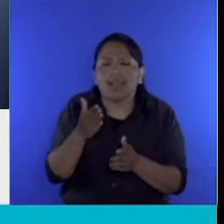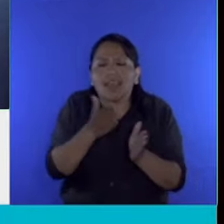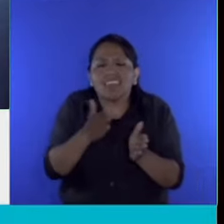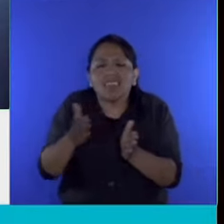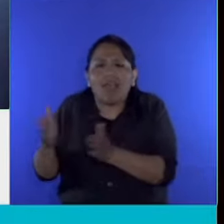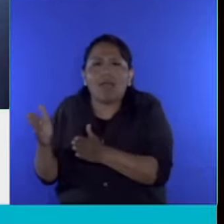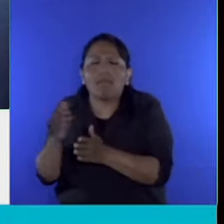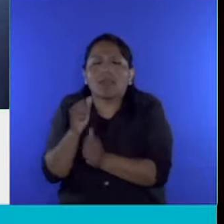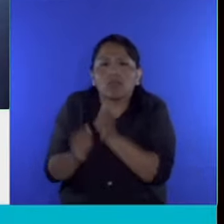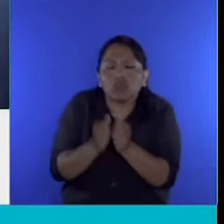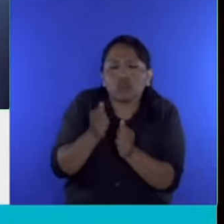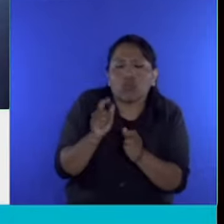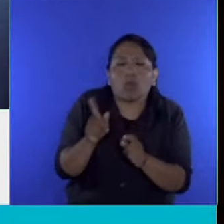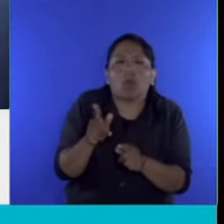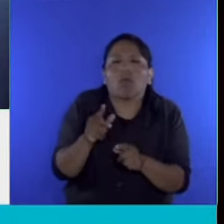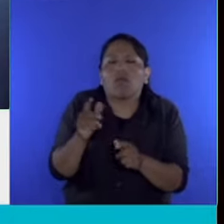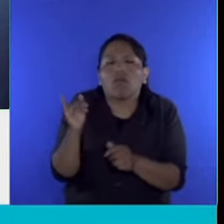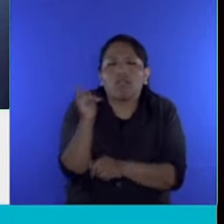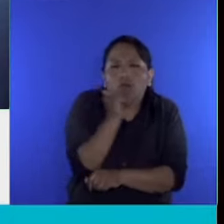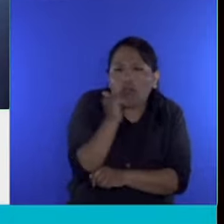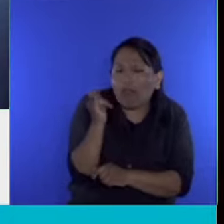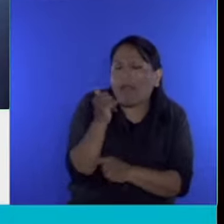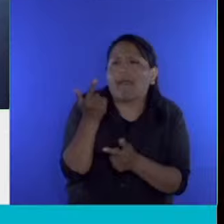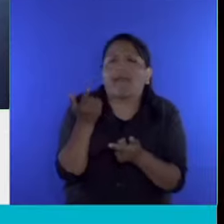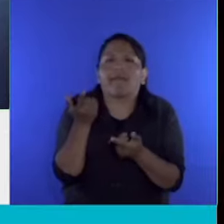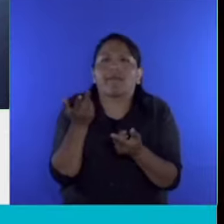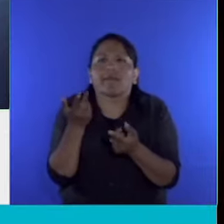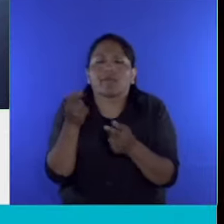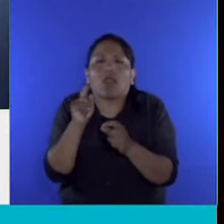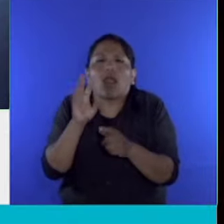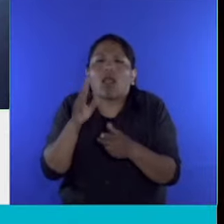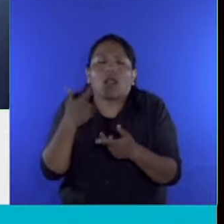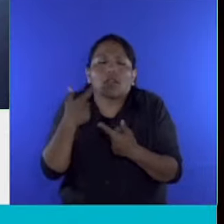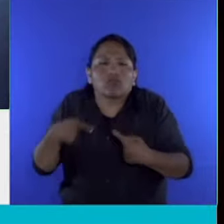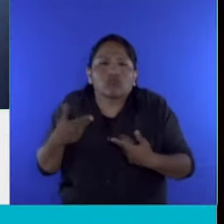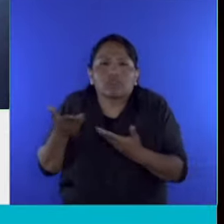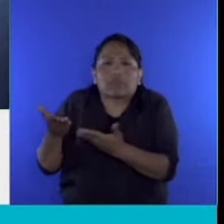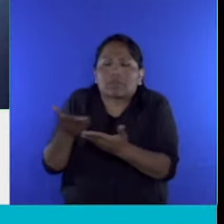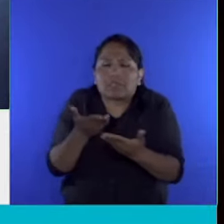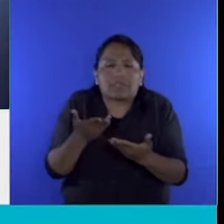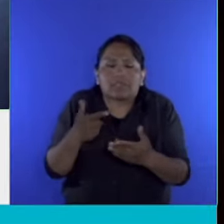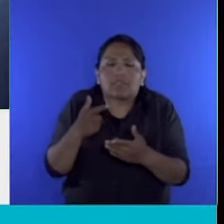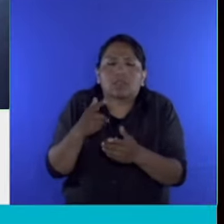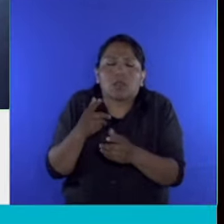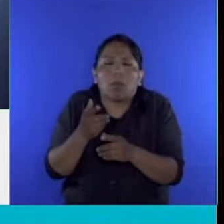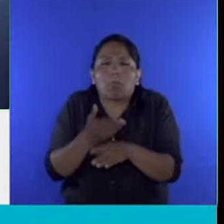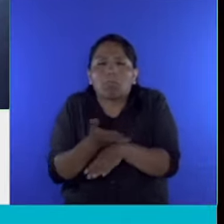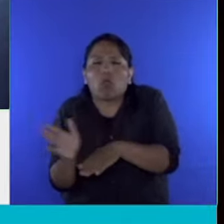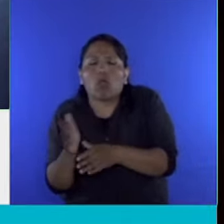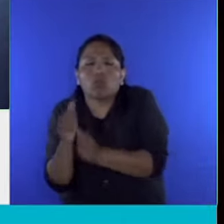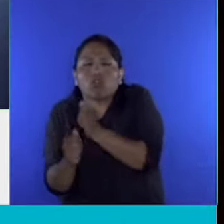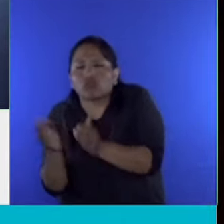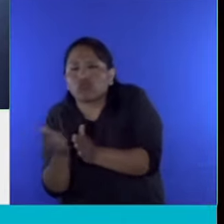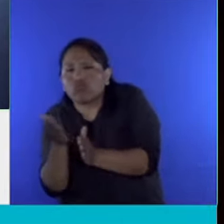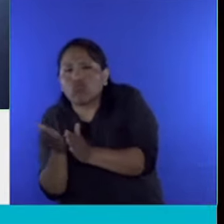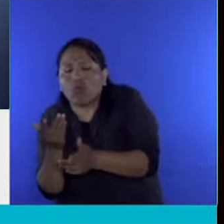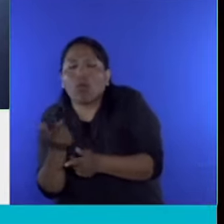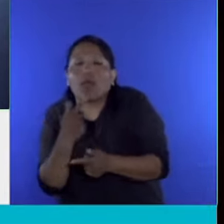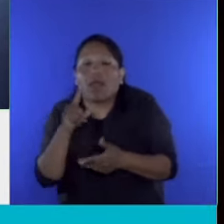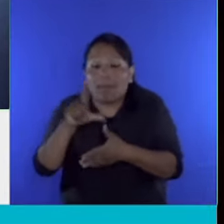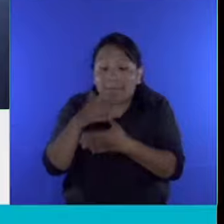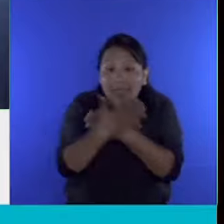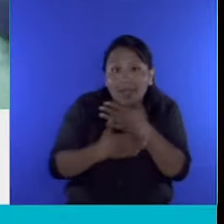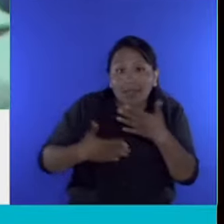etapas de una producción como rodaje o como algún servicio de postproducción América